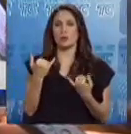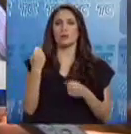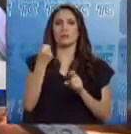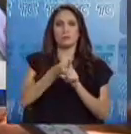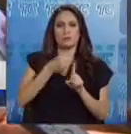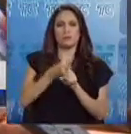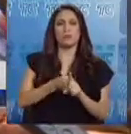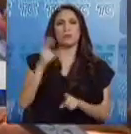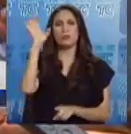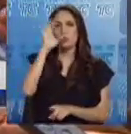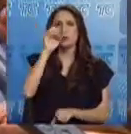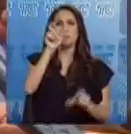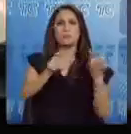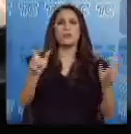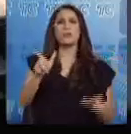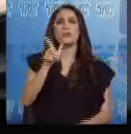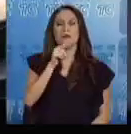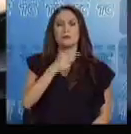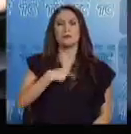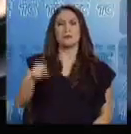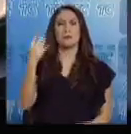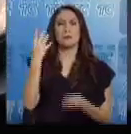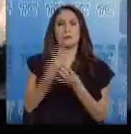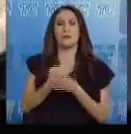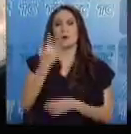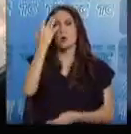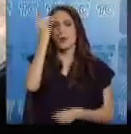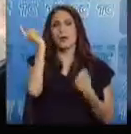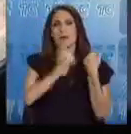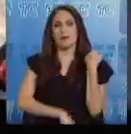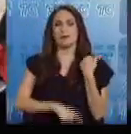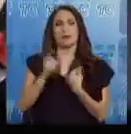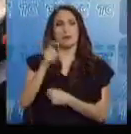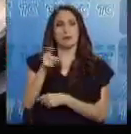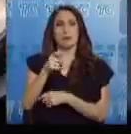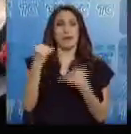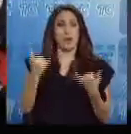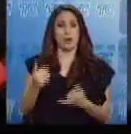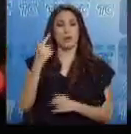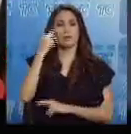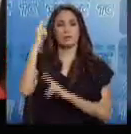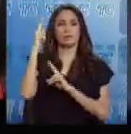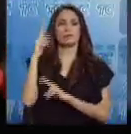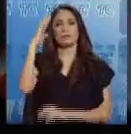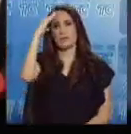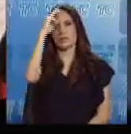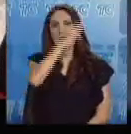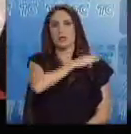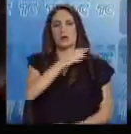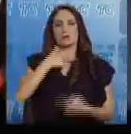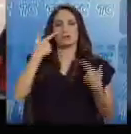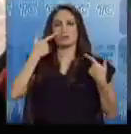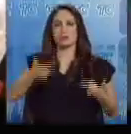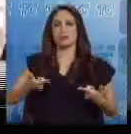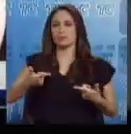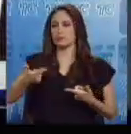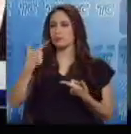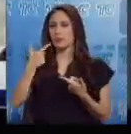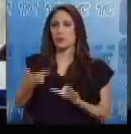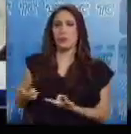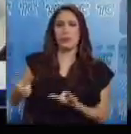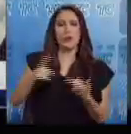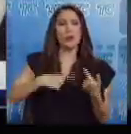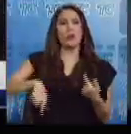señor policía sean capturados. Las inmediaciones están controladas por las Fuerzas Armadas, que ejecutan un operativo simultáneo para dar